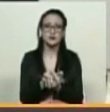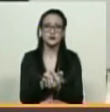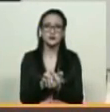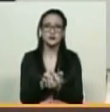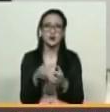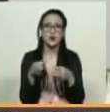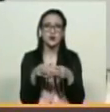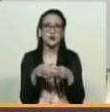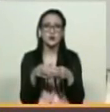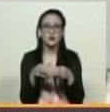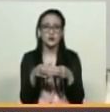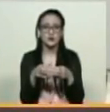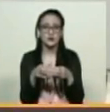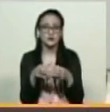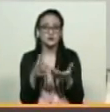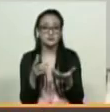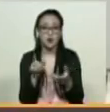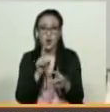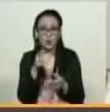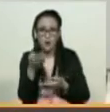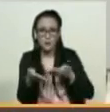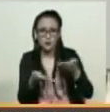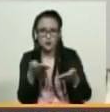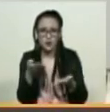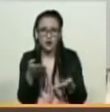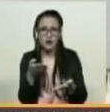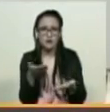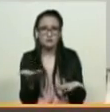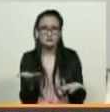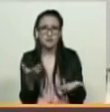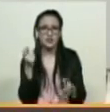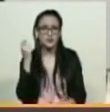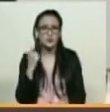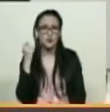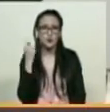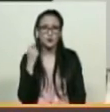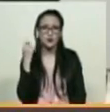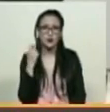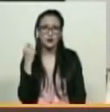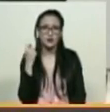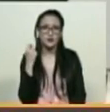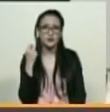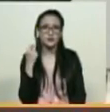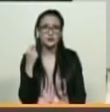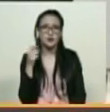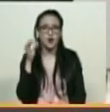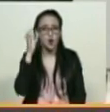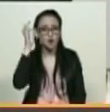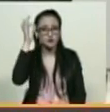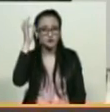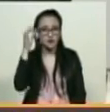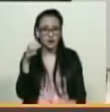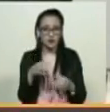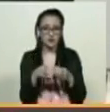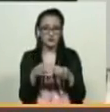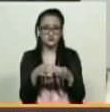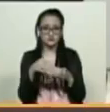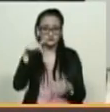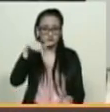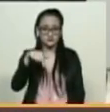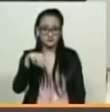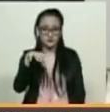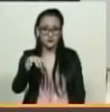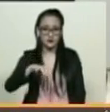Democrática, si no van a postular candidatos a diputados en los consejos legislativos